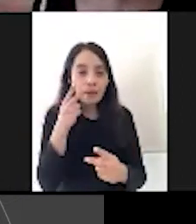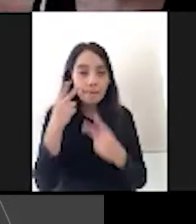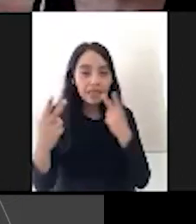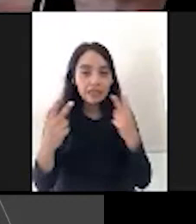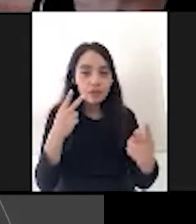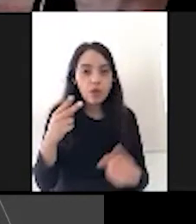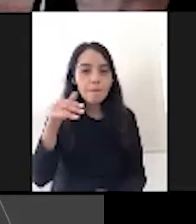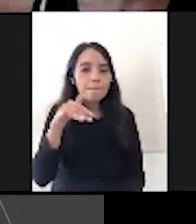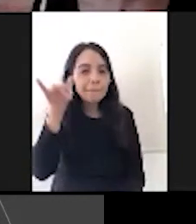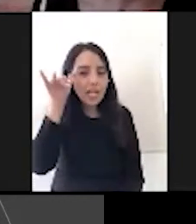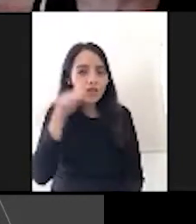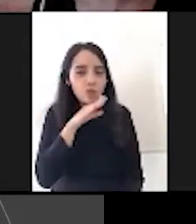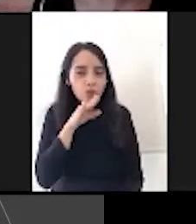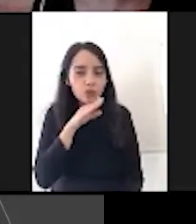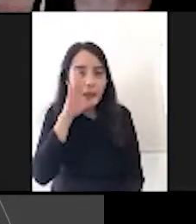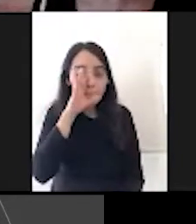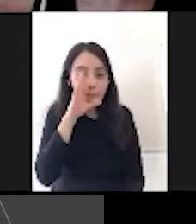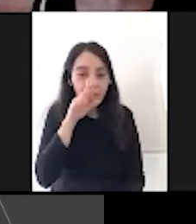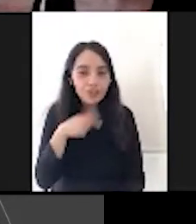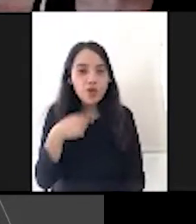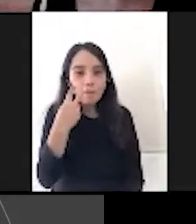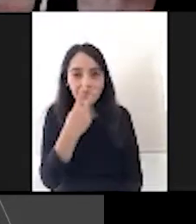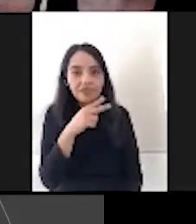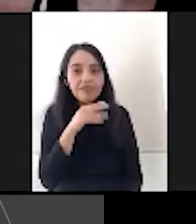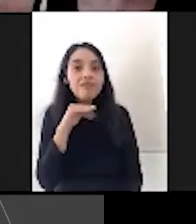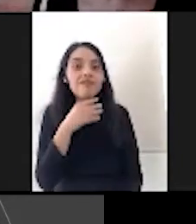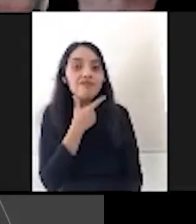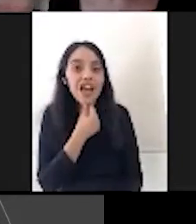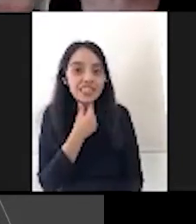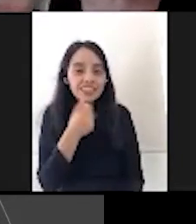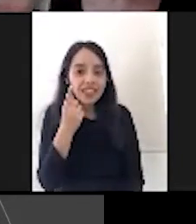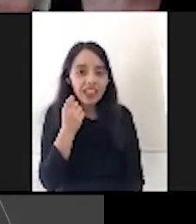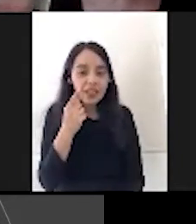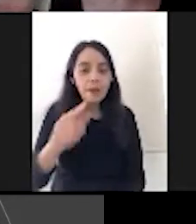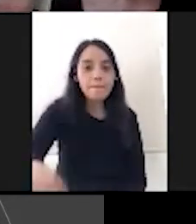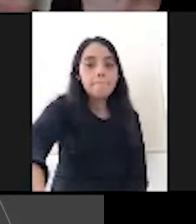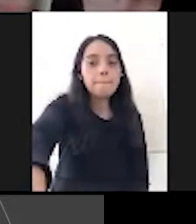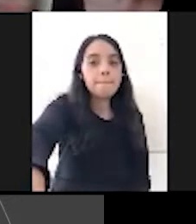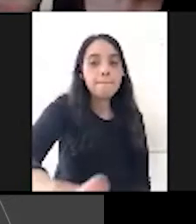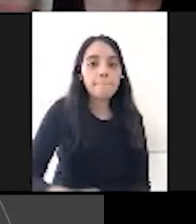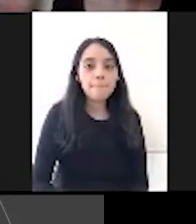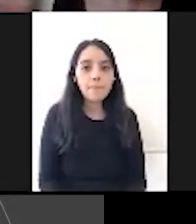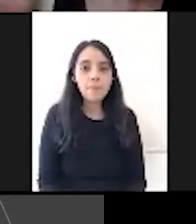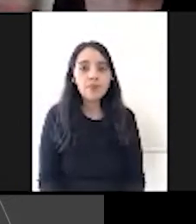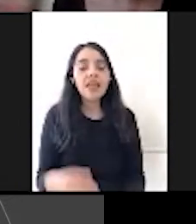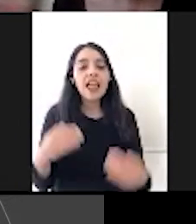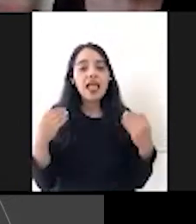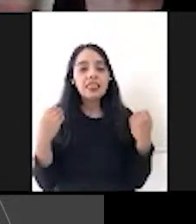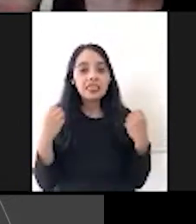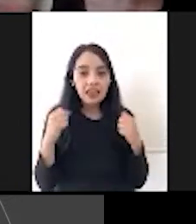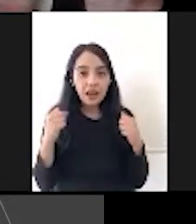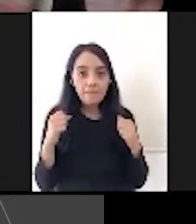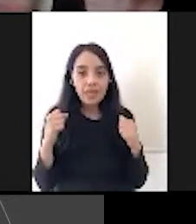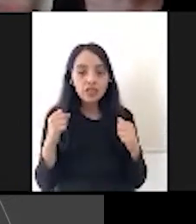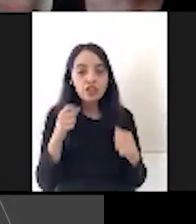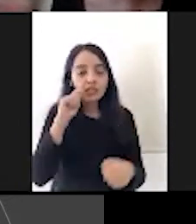pero fue lo más fácil que a mí se me ocurrió, ¿no? El entrenamiento perceptual consiste en mejorar el desempeño en una tarea visual